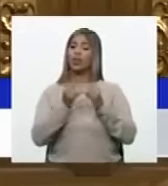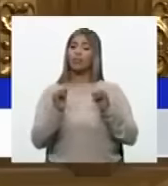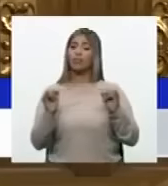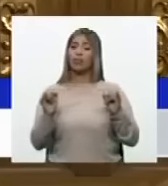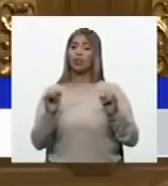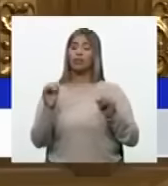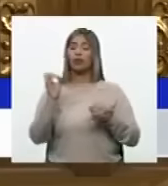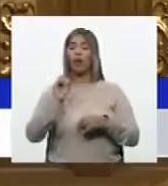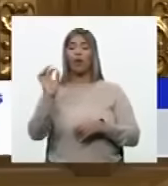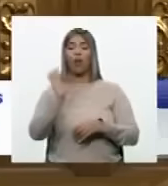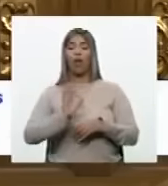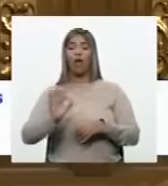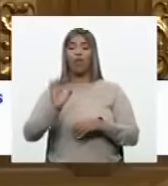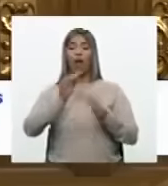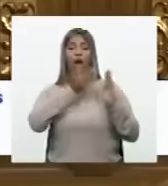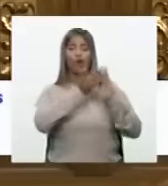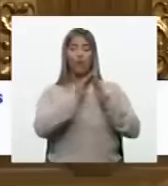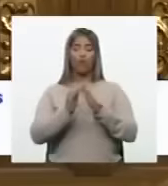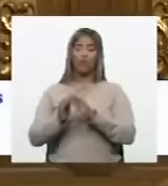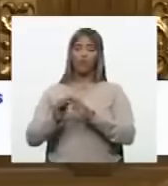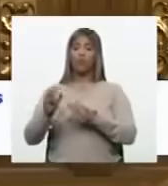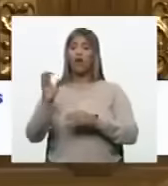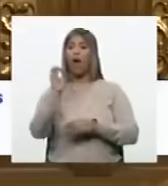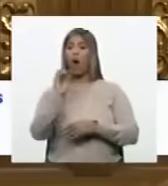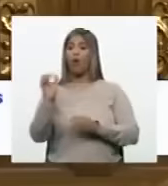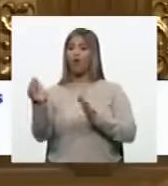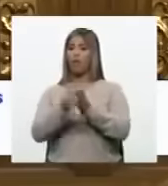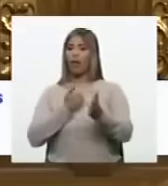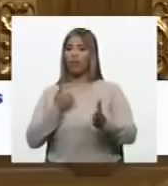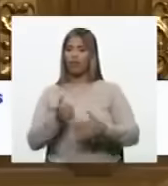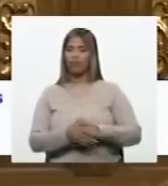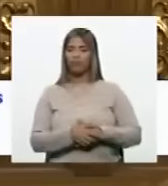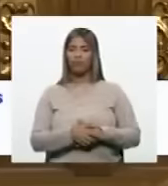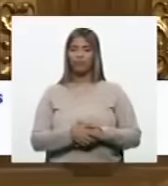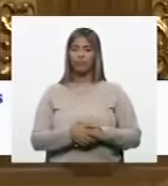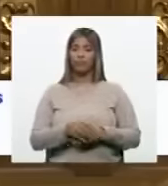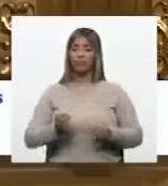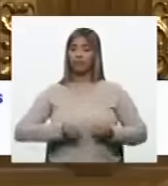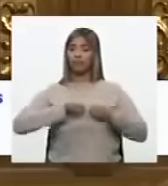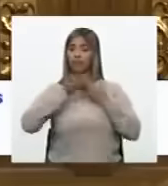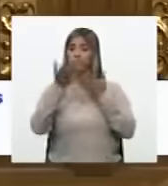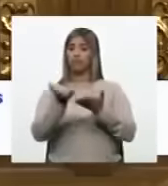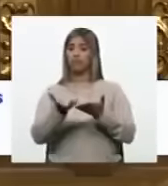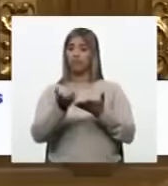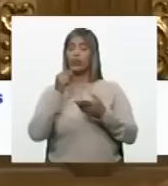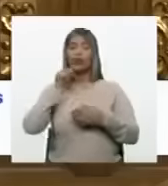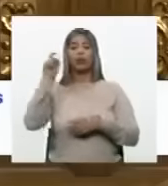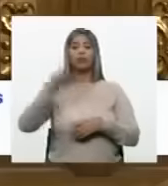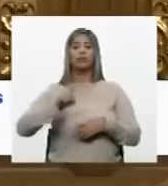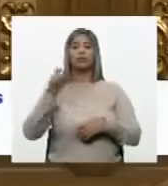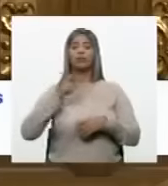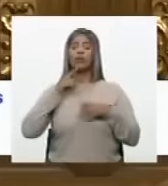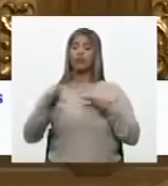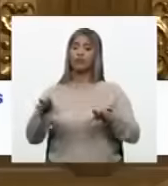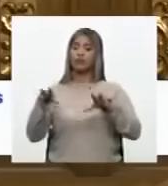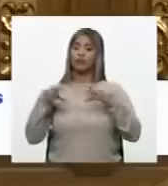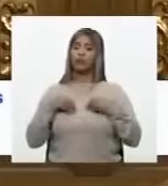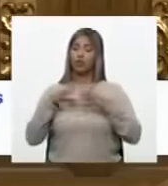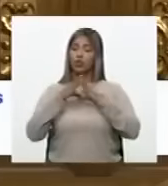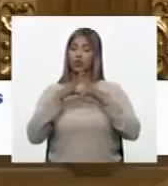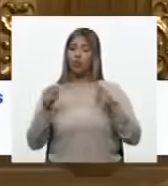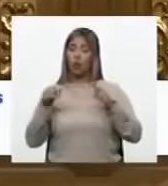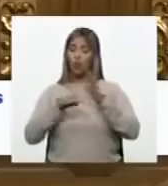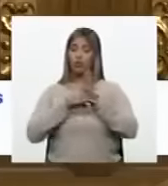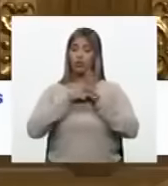independencia o nada, comuna o nada, que expresa la necesidad de asumir en todos